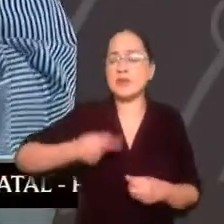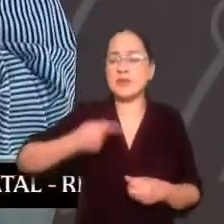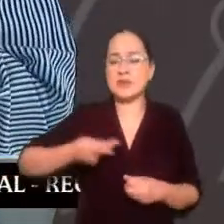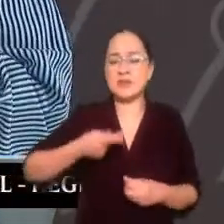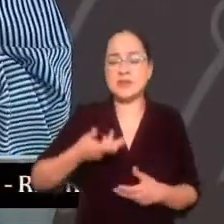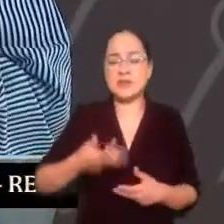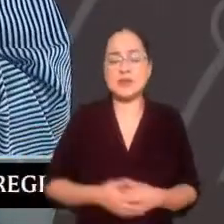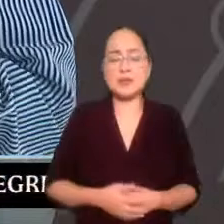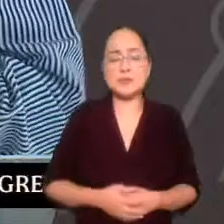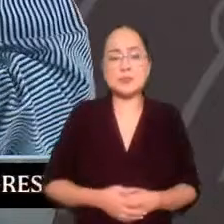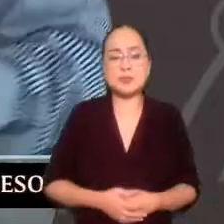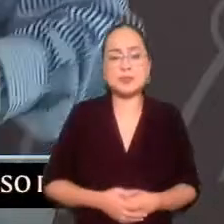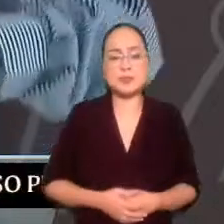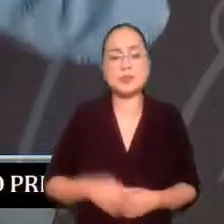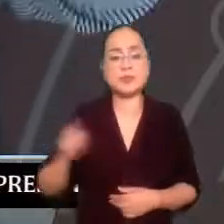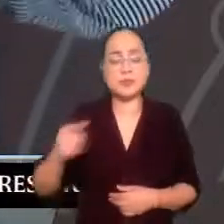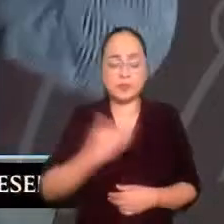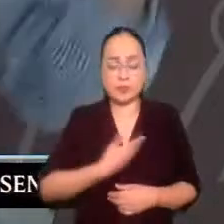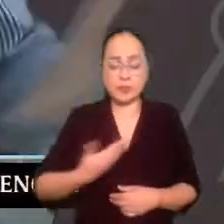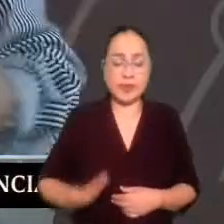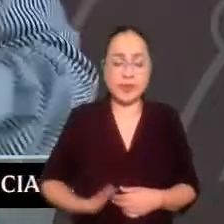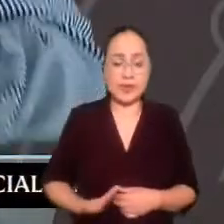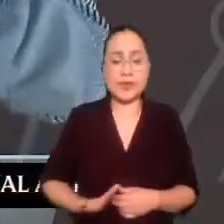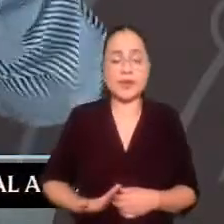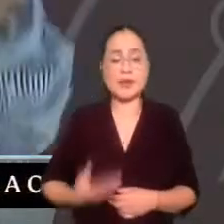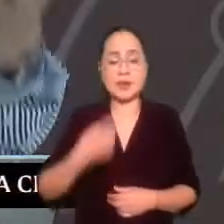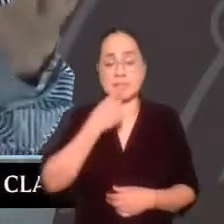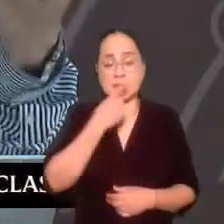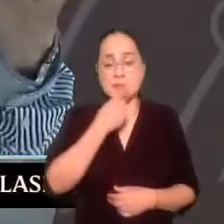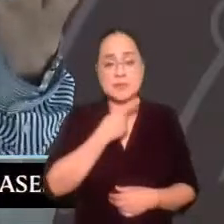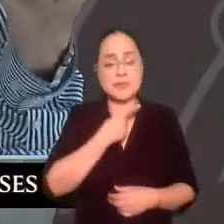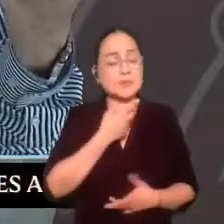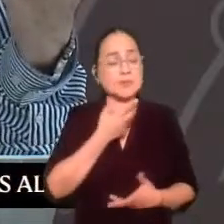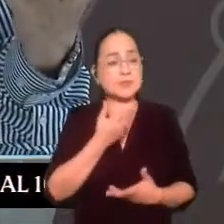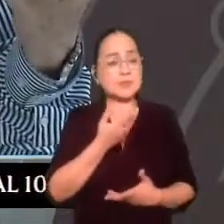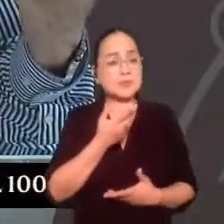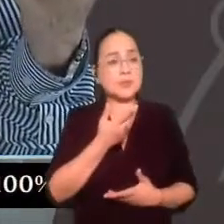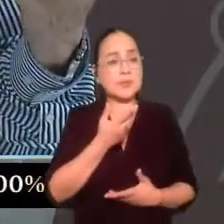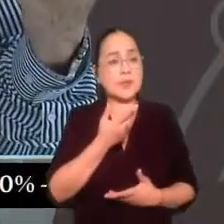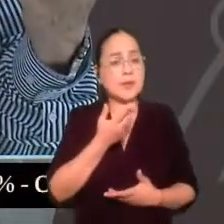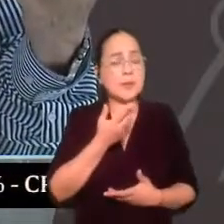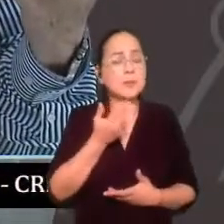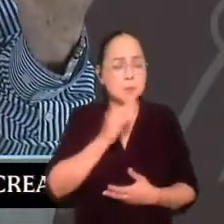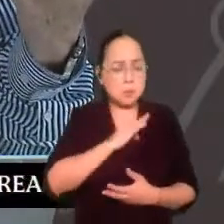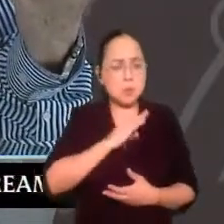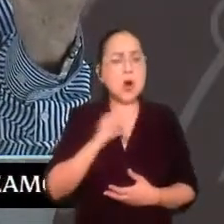El presidente nos planteó, mira, vamos a mandarles el mayor número de